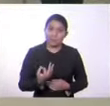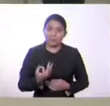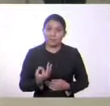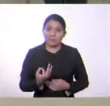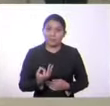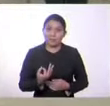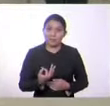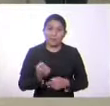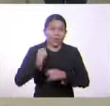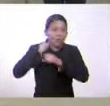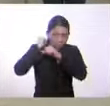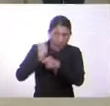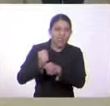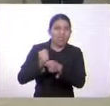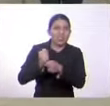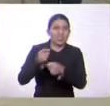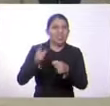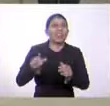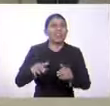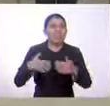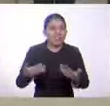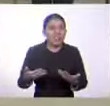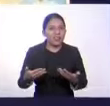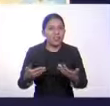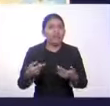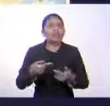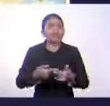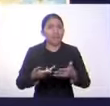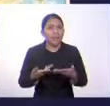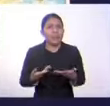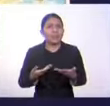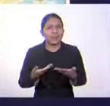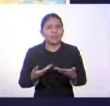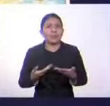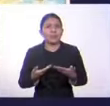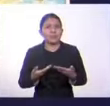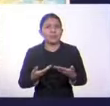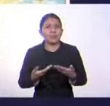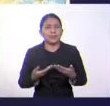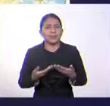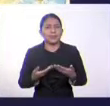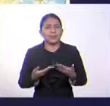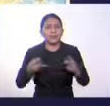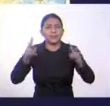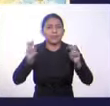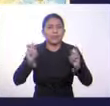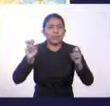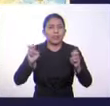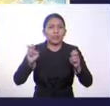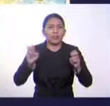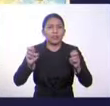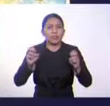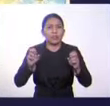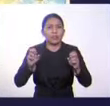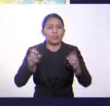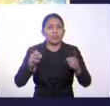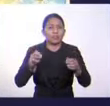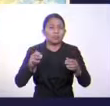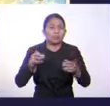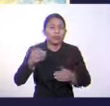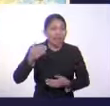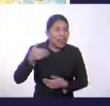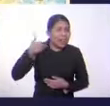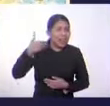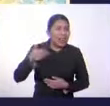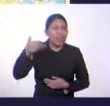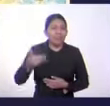conquista, es un derecho que tiene una particularidad. Naciones Unidas declara 24 de marzo de cada año como